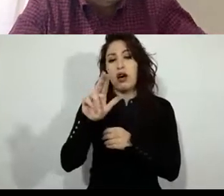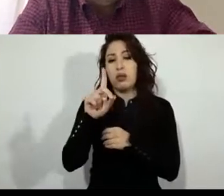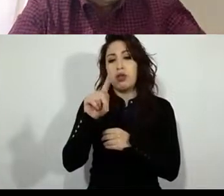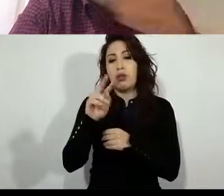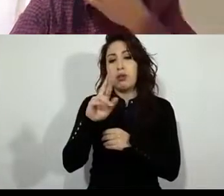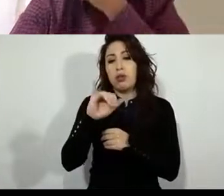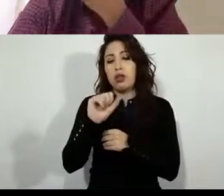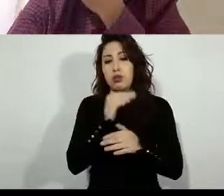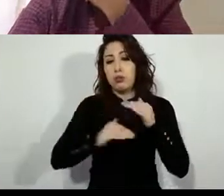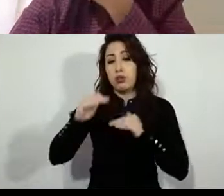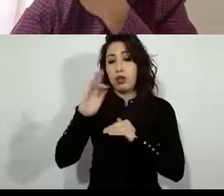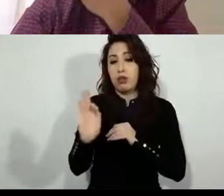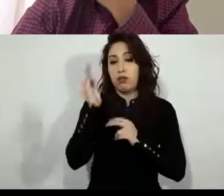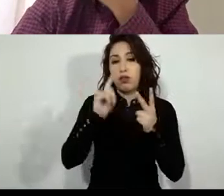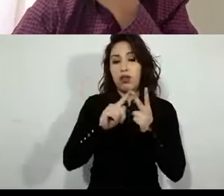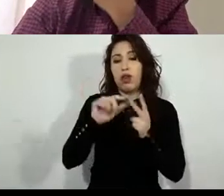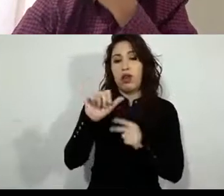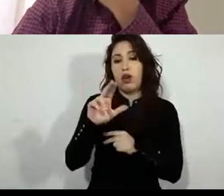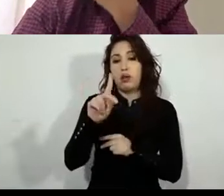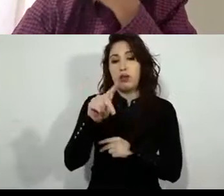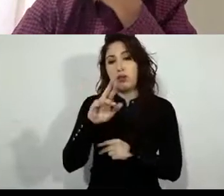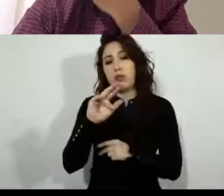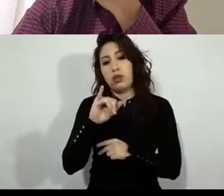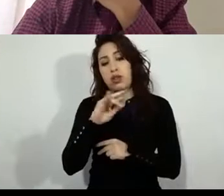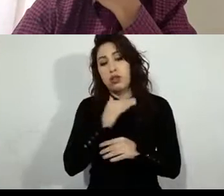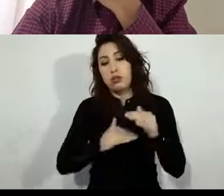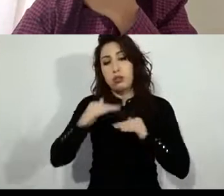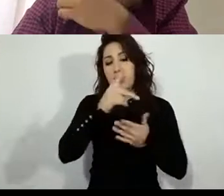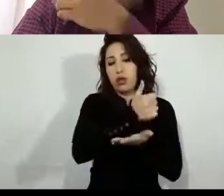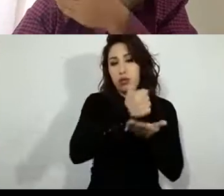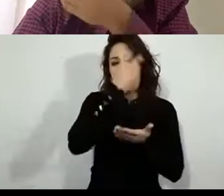la Auditoría Superior de la Ciudad de México.